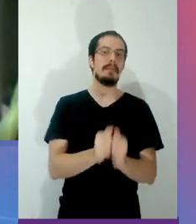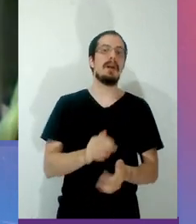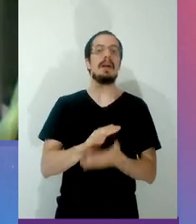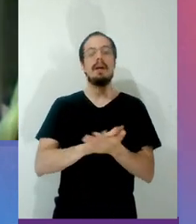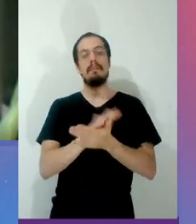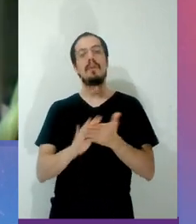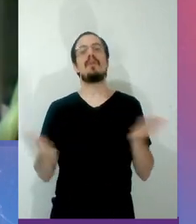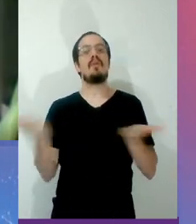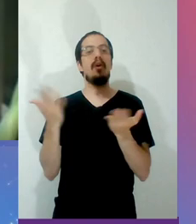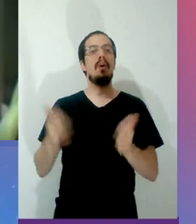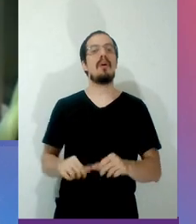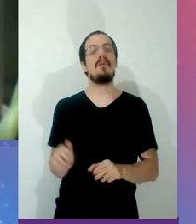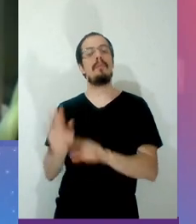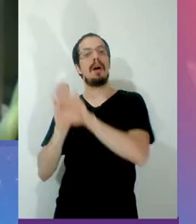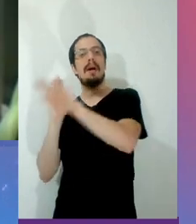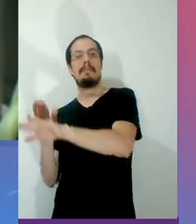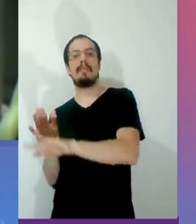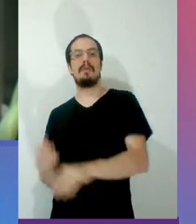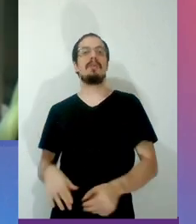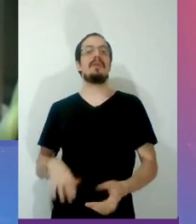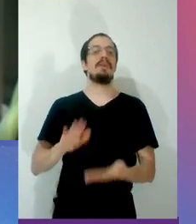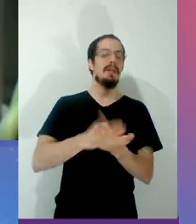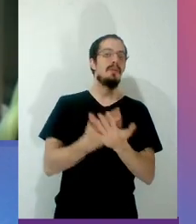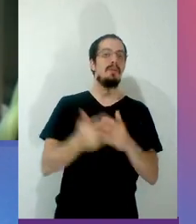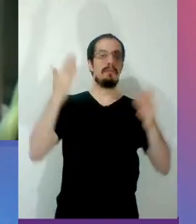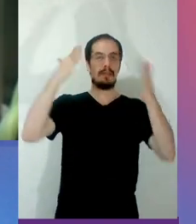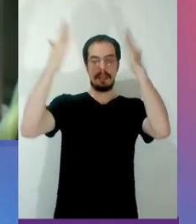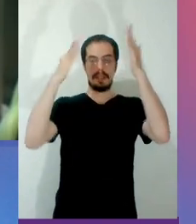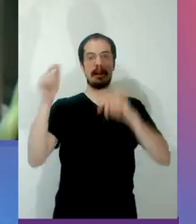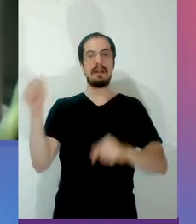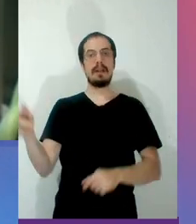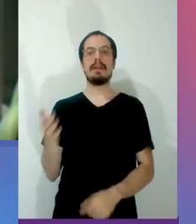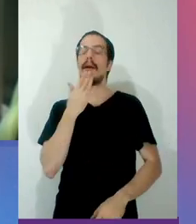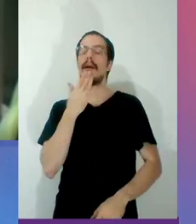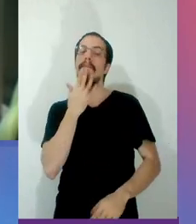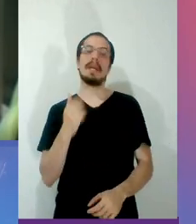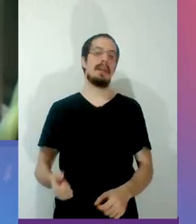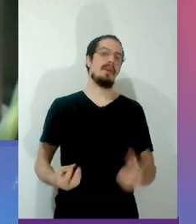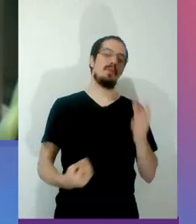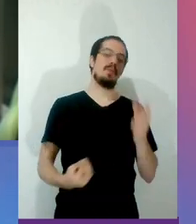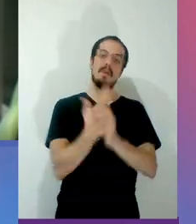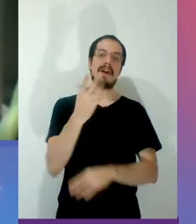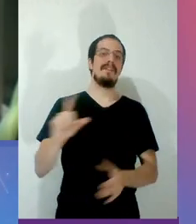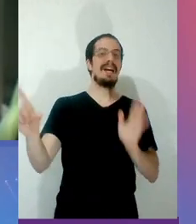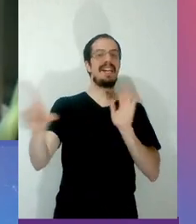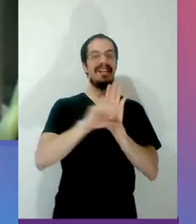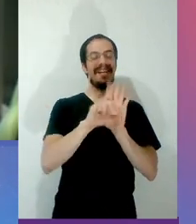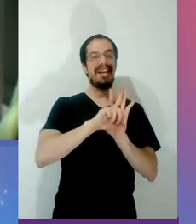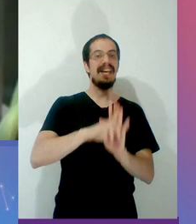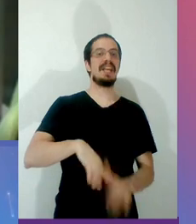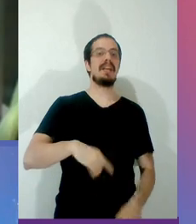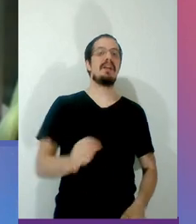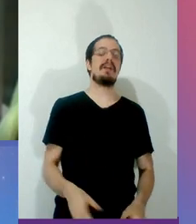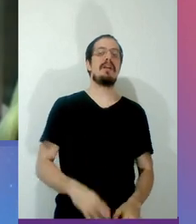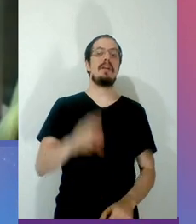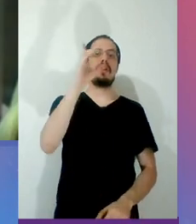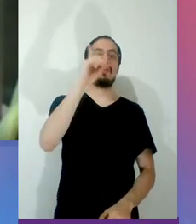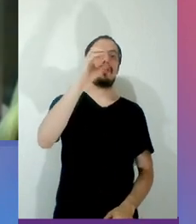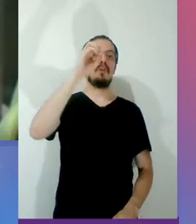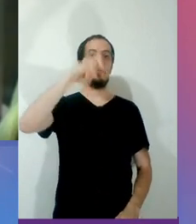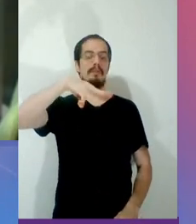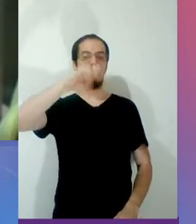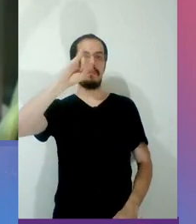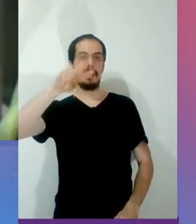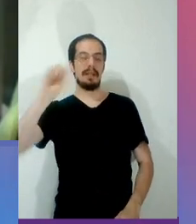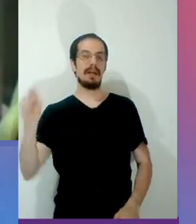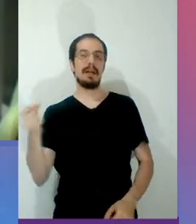salud mental de esos niños y esas niñas. La ley Dominga, que es la ley del acompañamiento también en las muertes